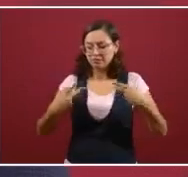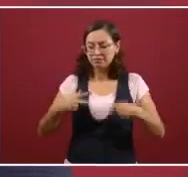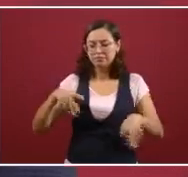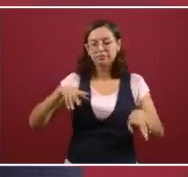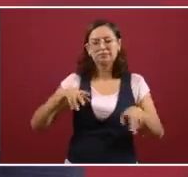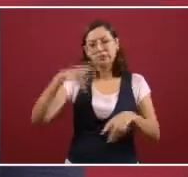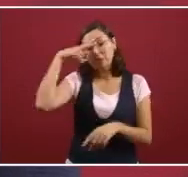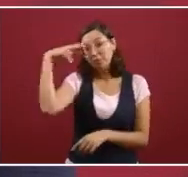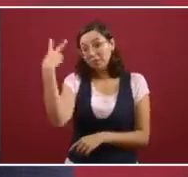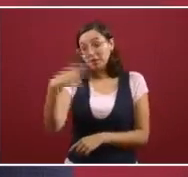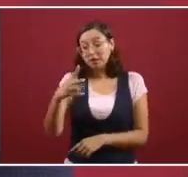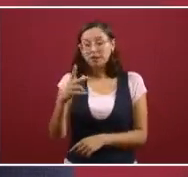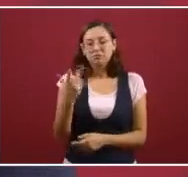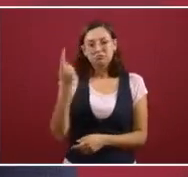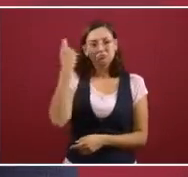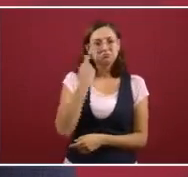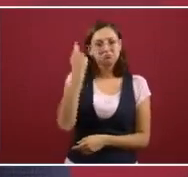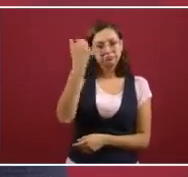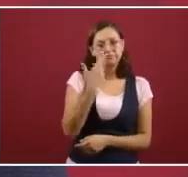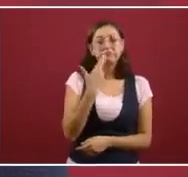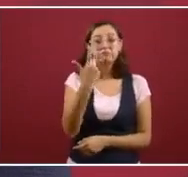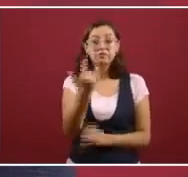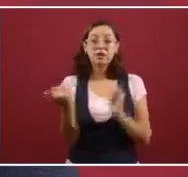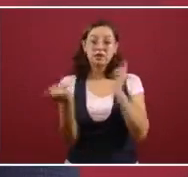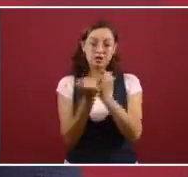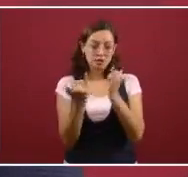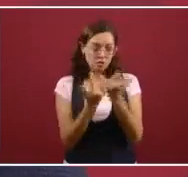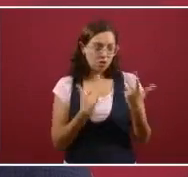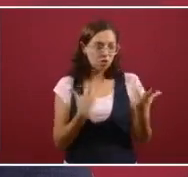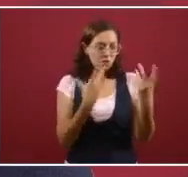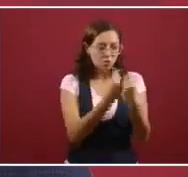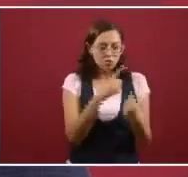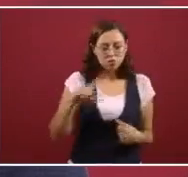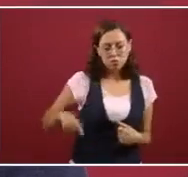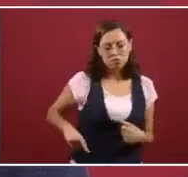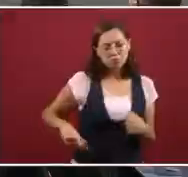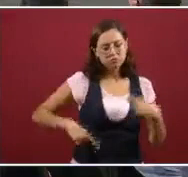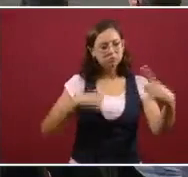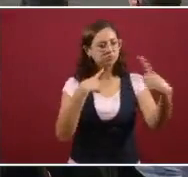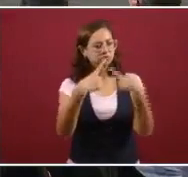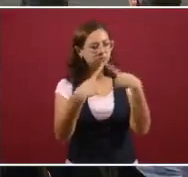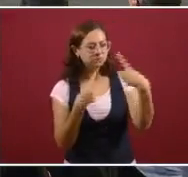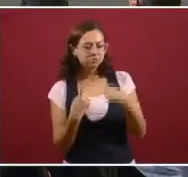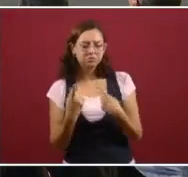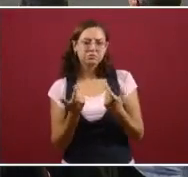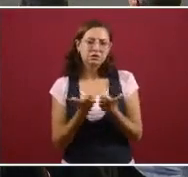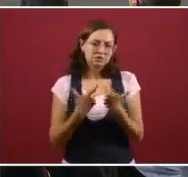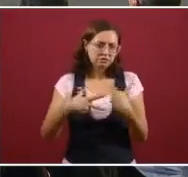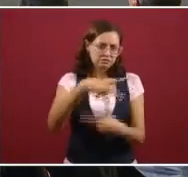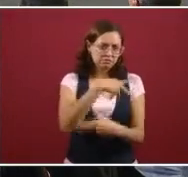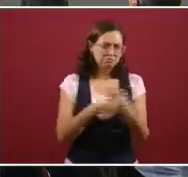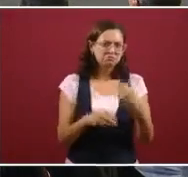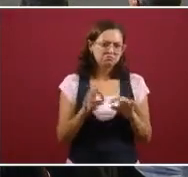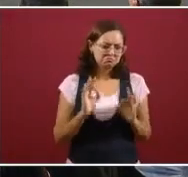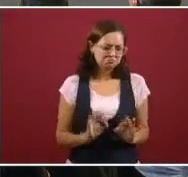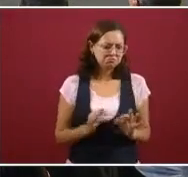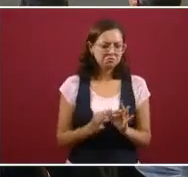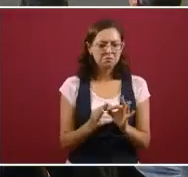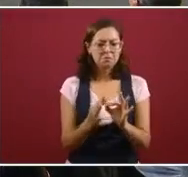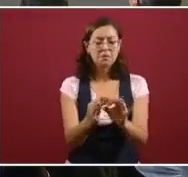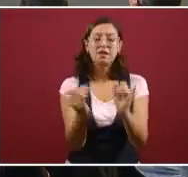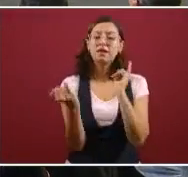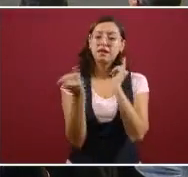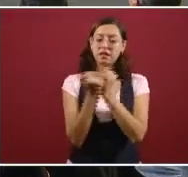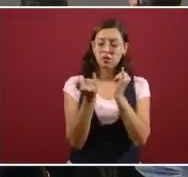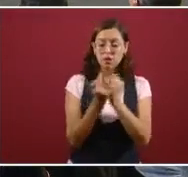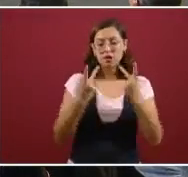como coadyuvar con el gobierno que haya finanzas públicas sanas, pero también para promover la tan necesaria educación financiera